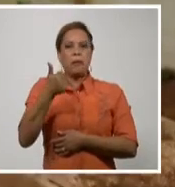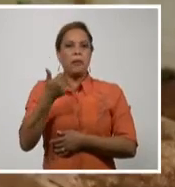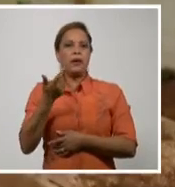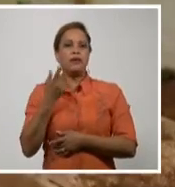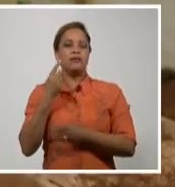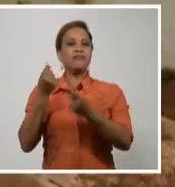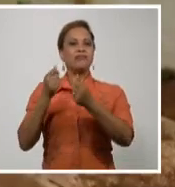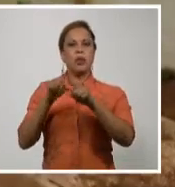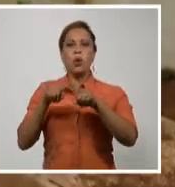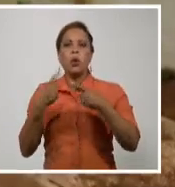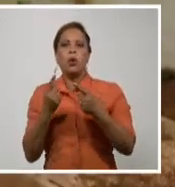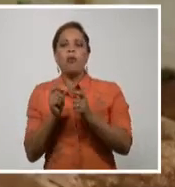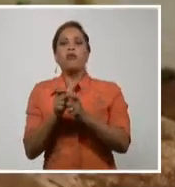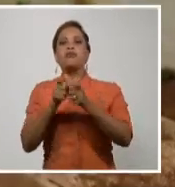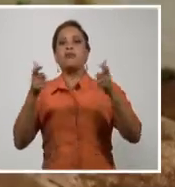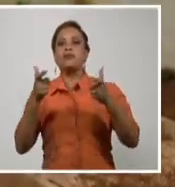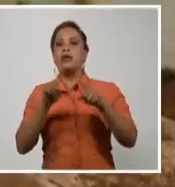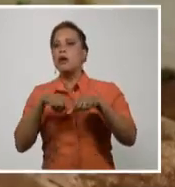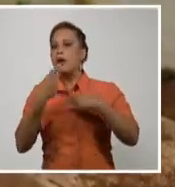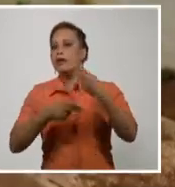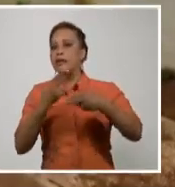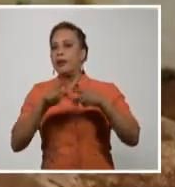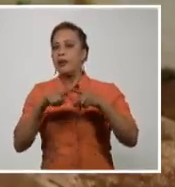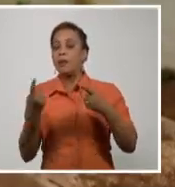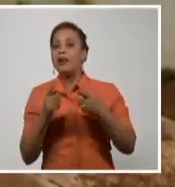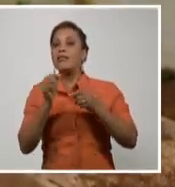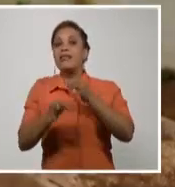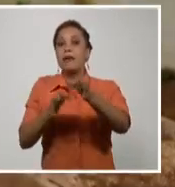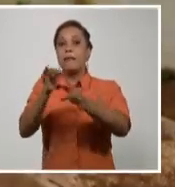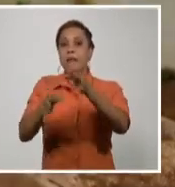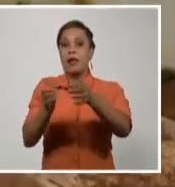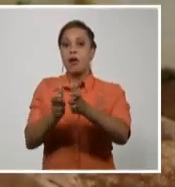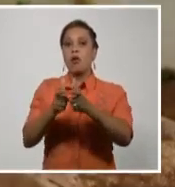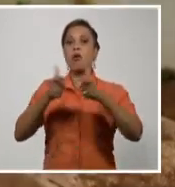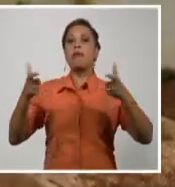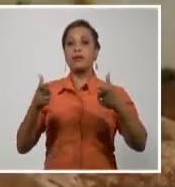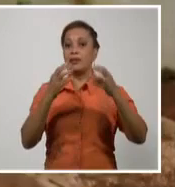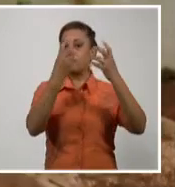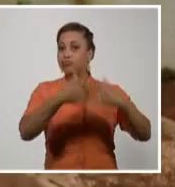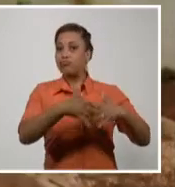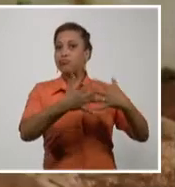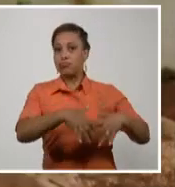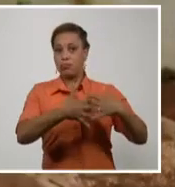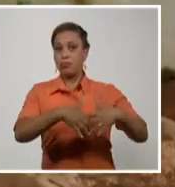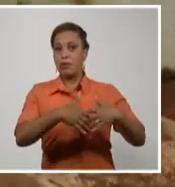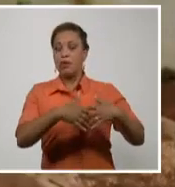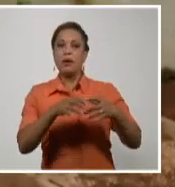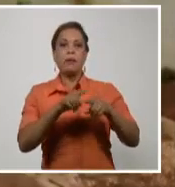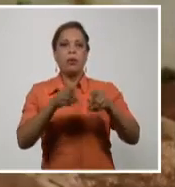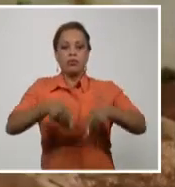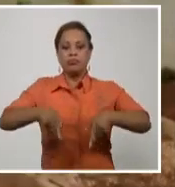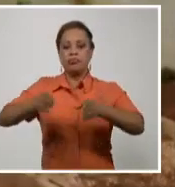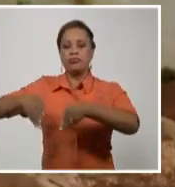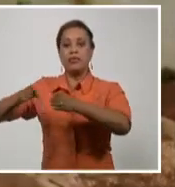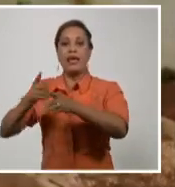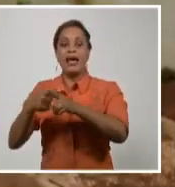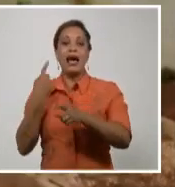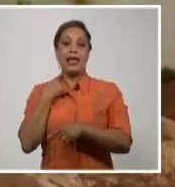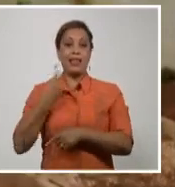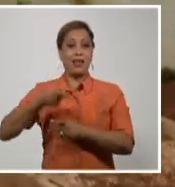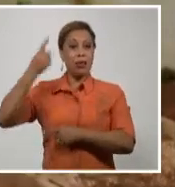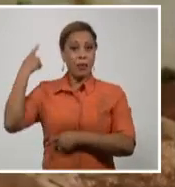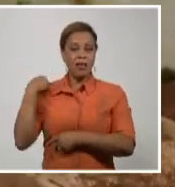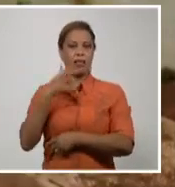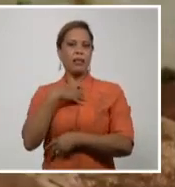esa riqueza como único la podemos obtener es sembrando y aumentar los rendimientos por metro cuadrado. Nosotros hasta el año pasado teníamos,